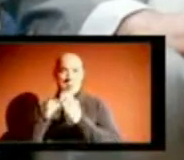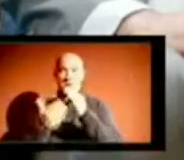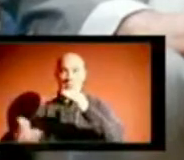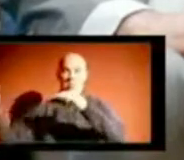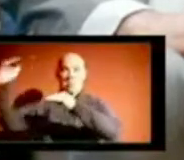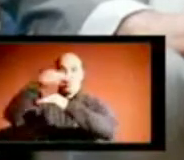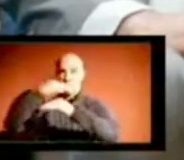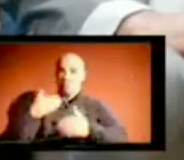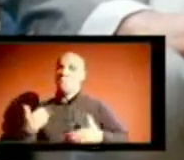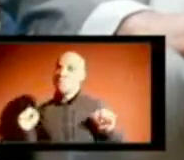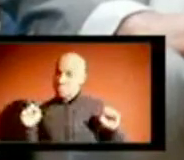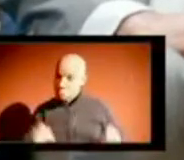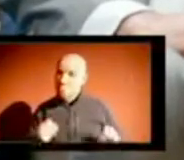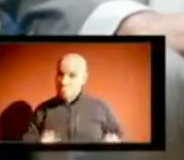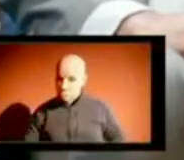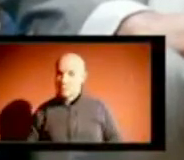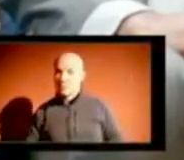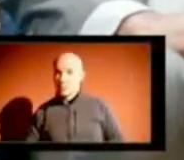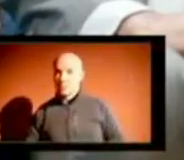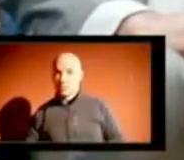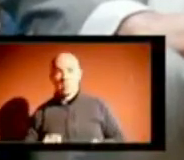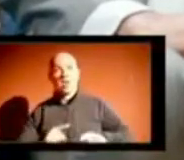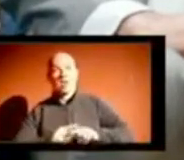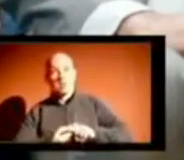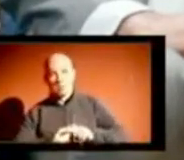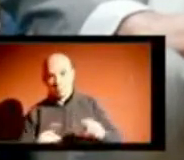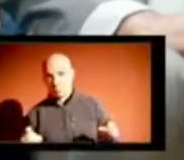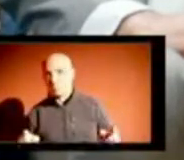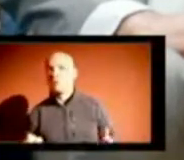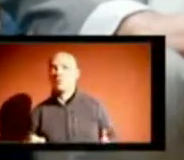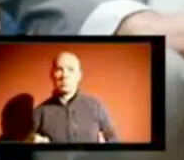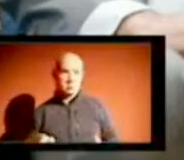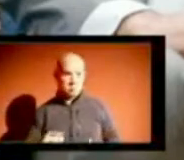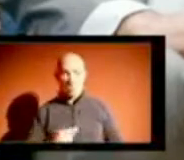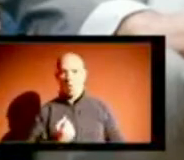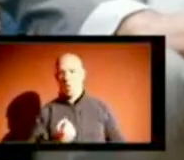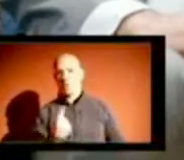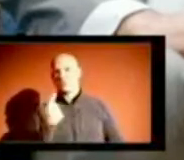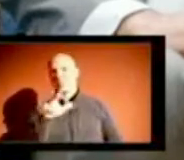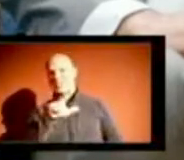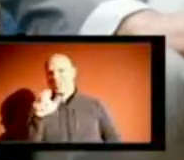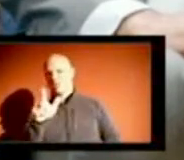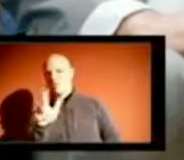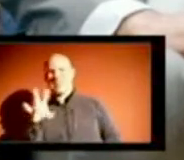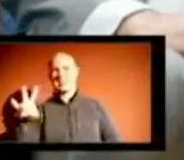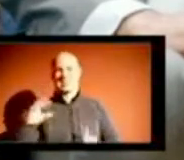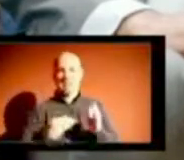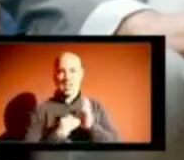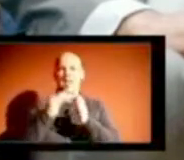pero definitivamente vamos a superar los 11.327